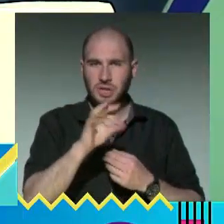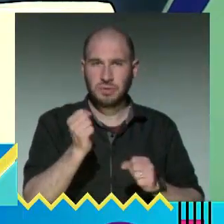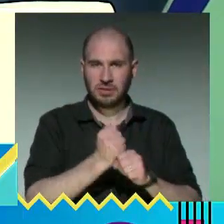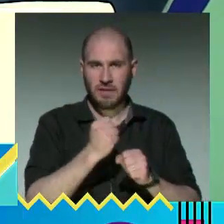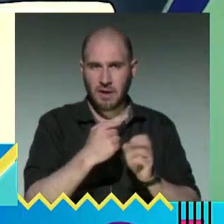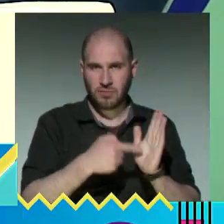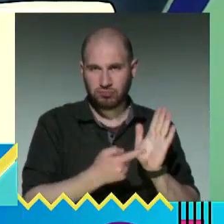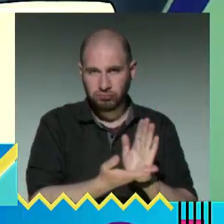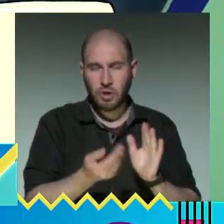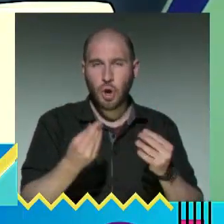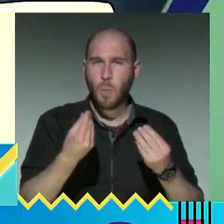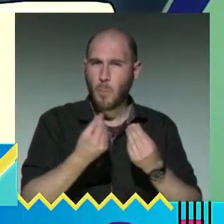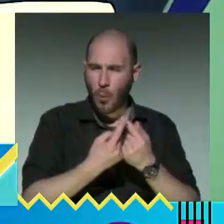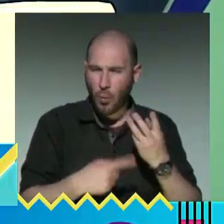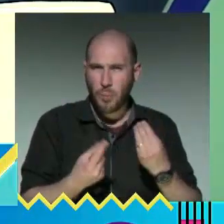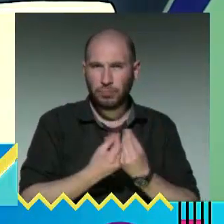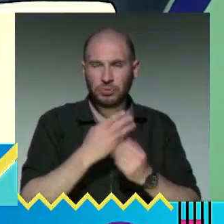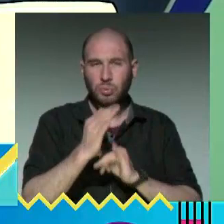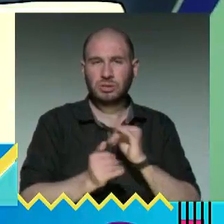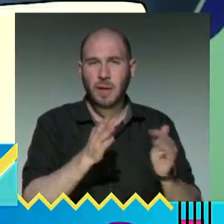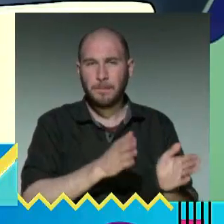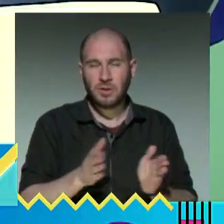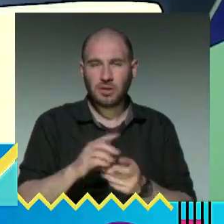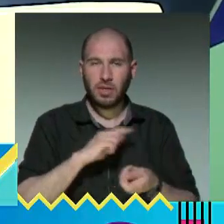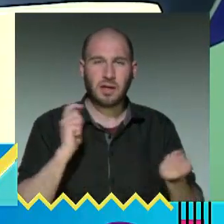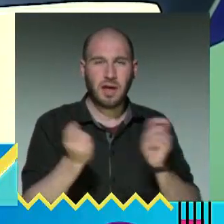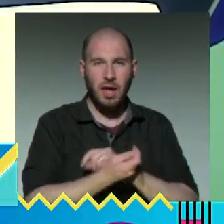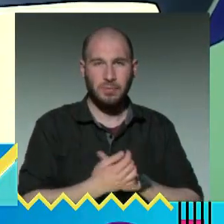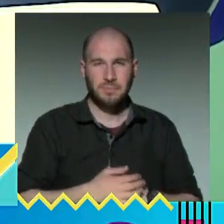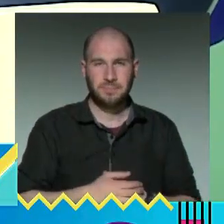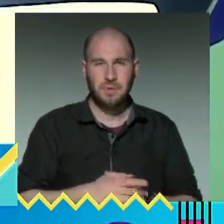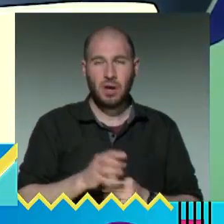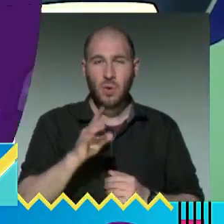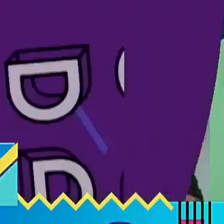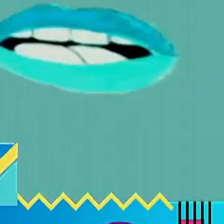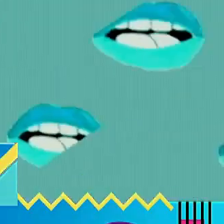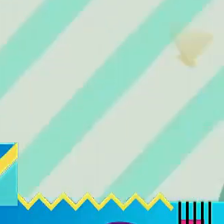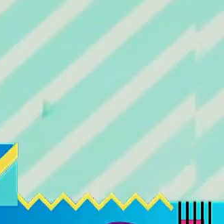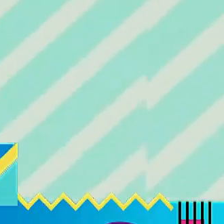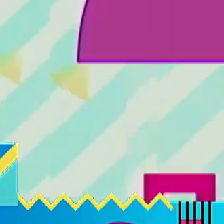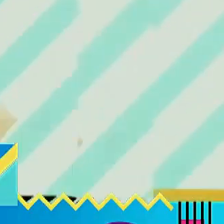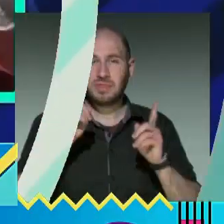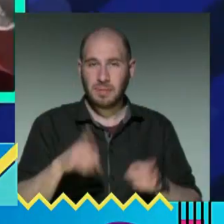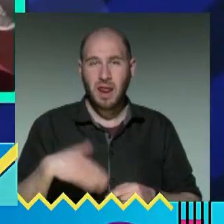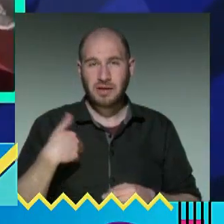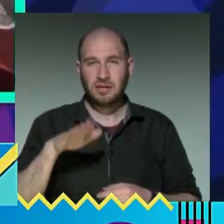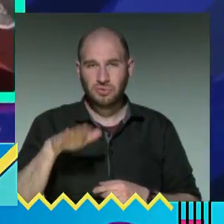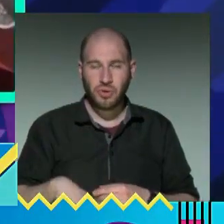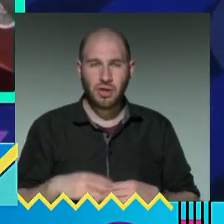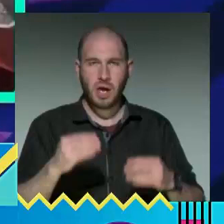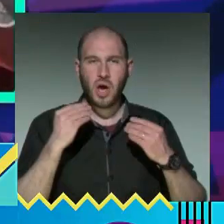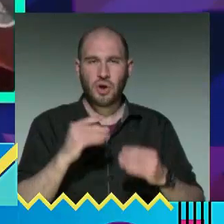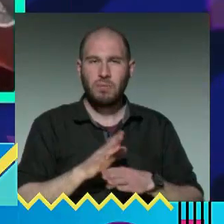trabajos, muchos abordan los procesos de transformación que se dan no solo en Mendoza, sino en todo el país. Y cómo